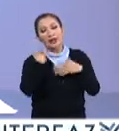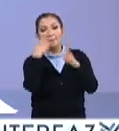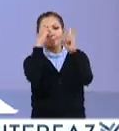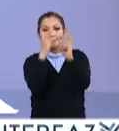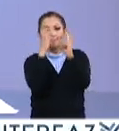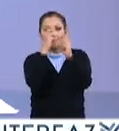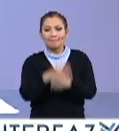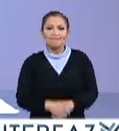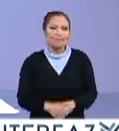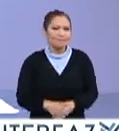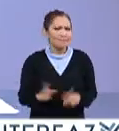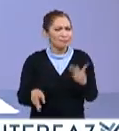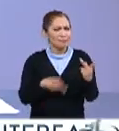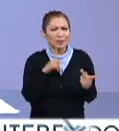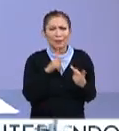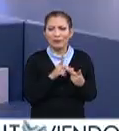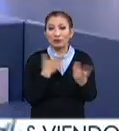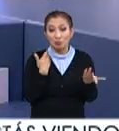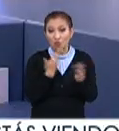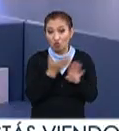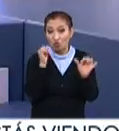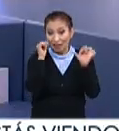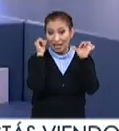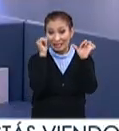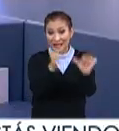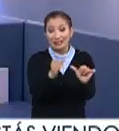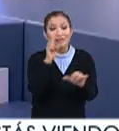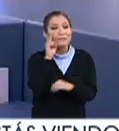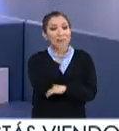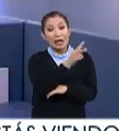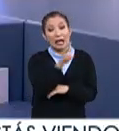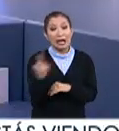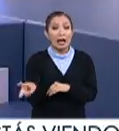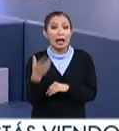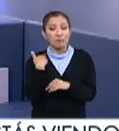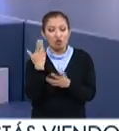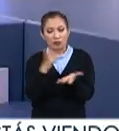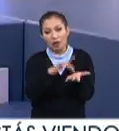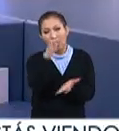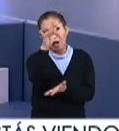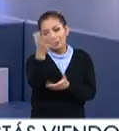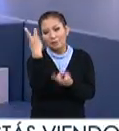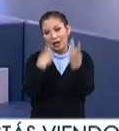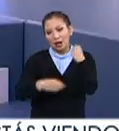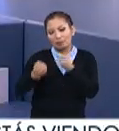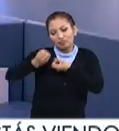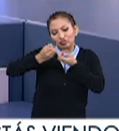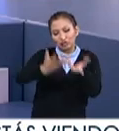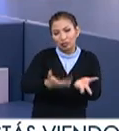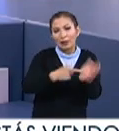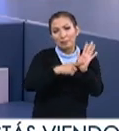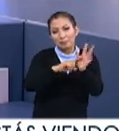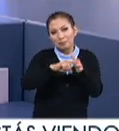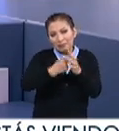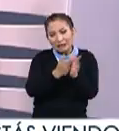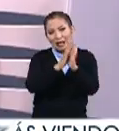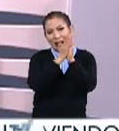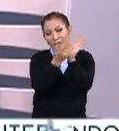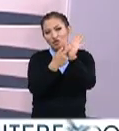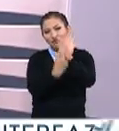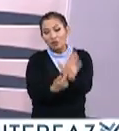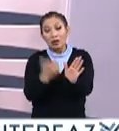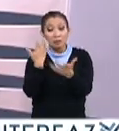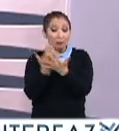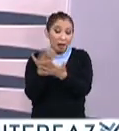descargar. Entonces, perfecto. Pues estaremos muy pendientes, Ivette, muy agradecidos de que hayas venido a compartir este lanzamiento del libro y